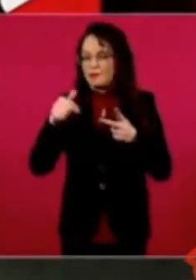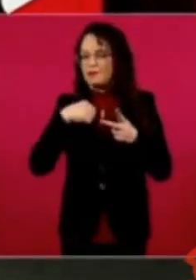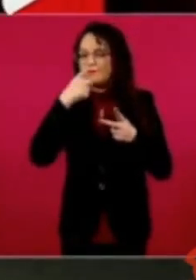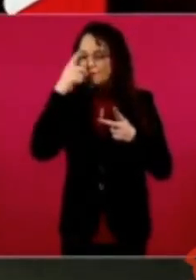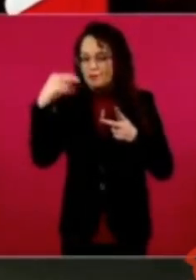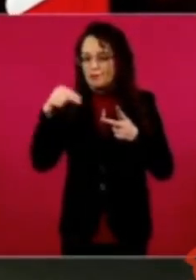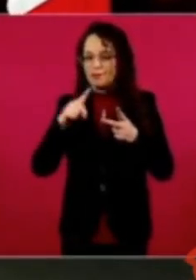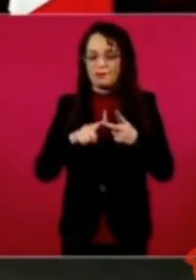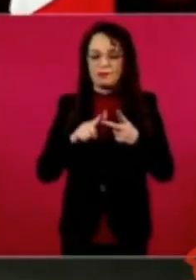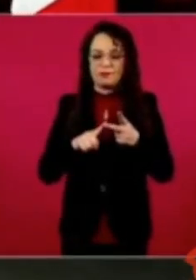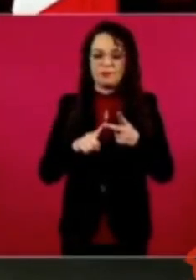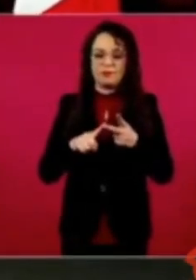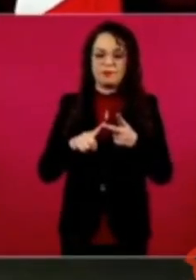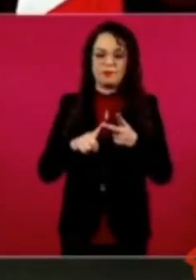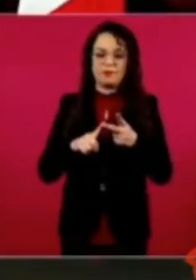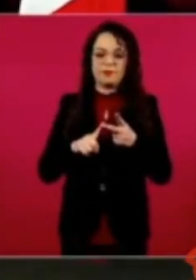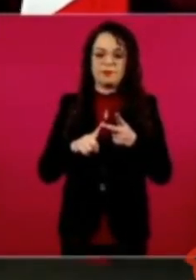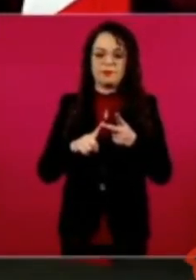Diegues.